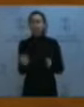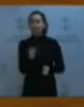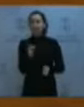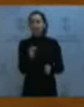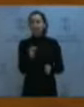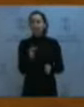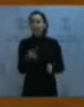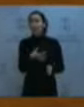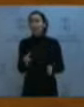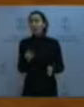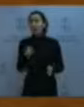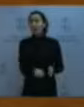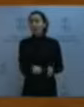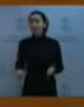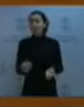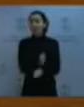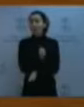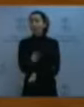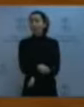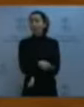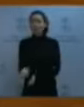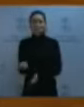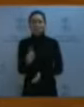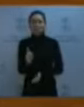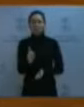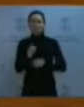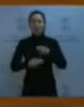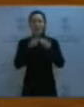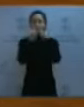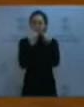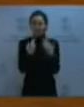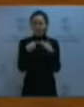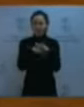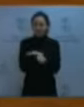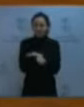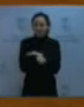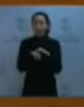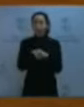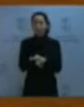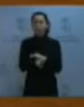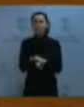no, sino gestión eficaz y mejor gestión de los recursos.